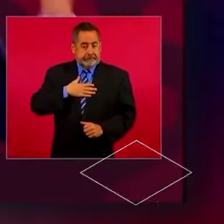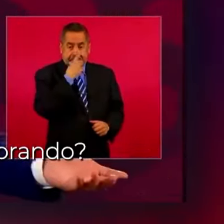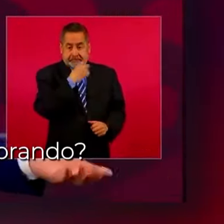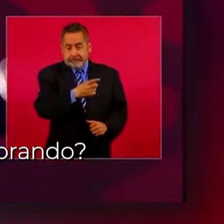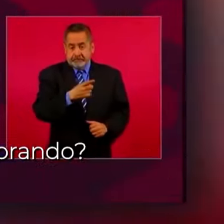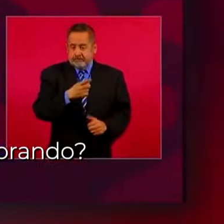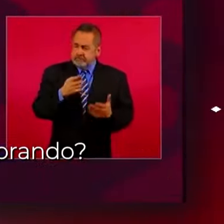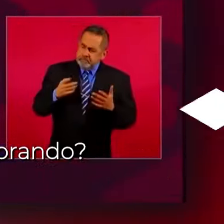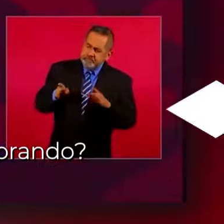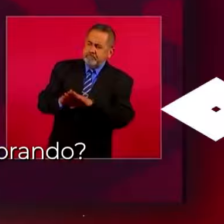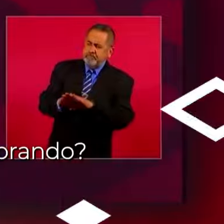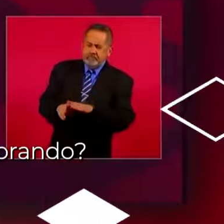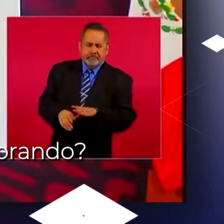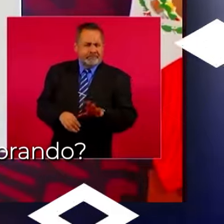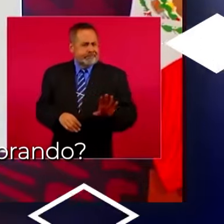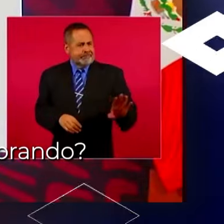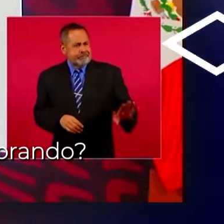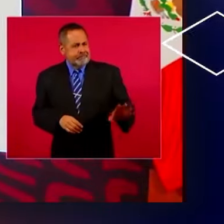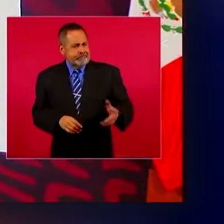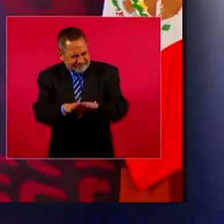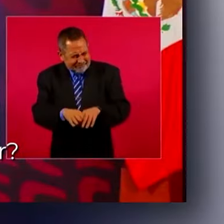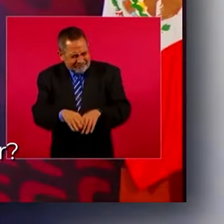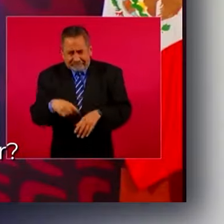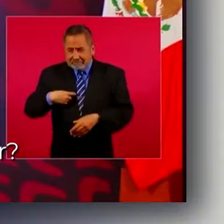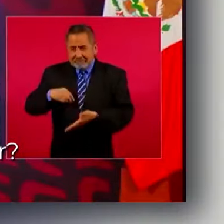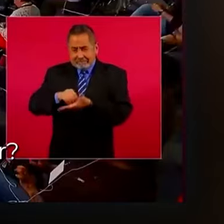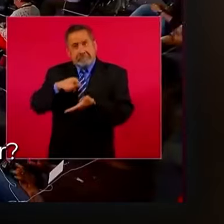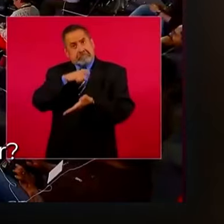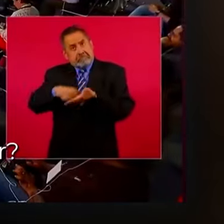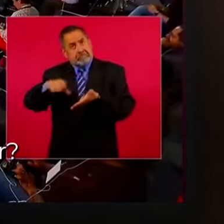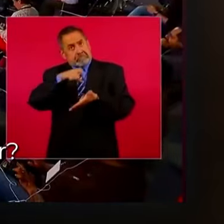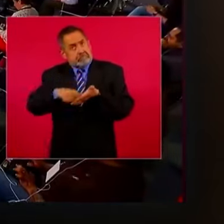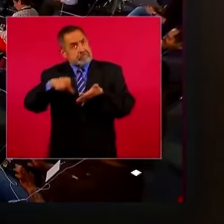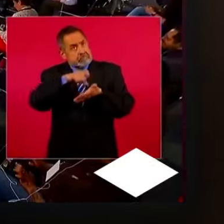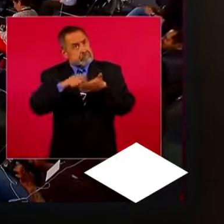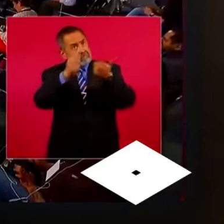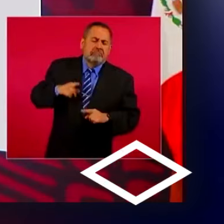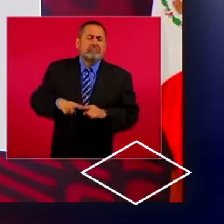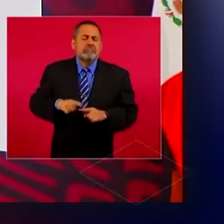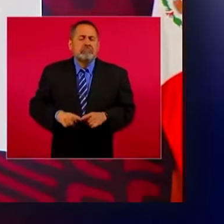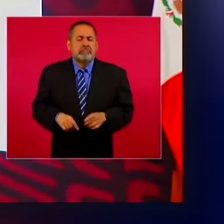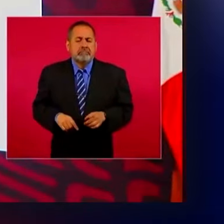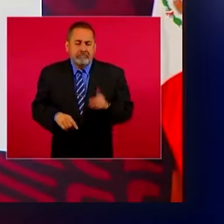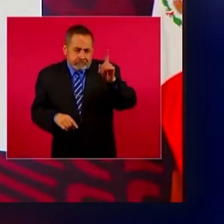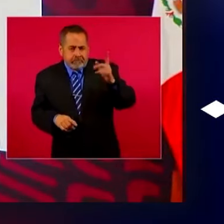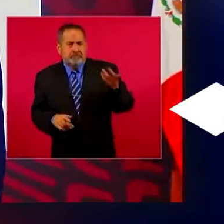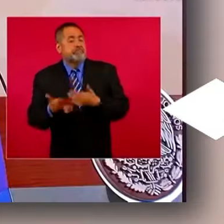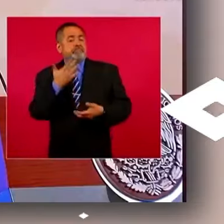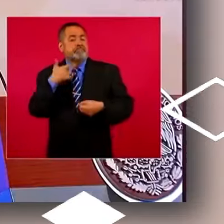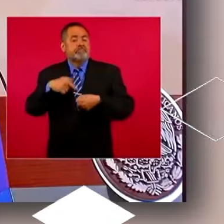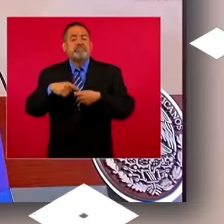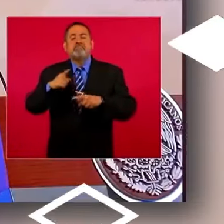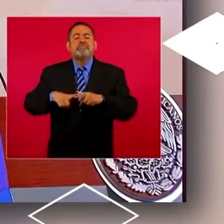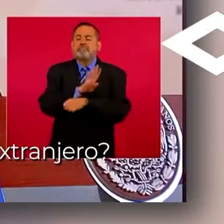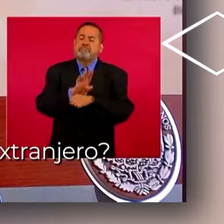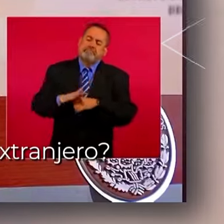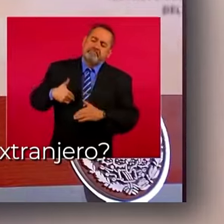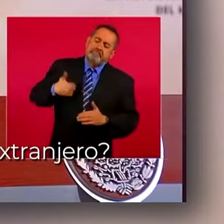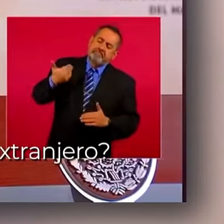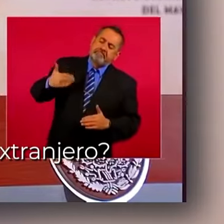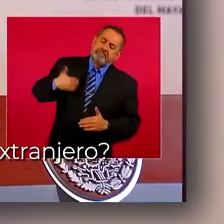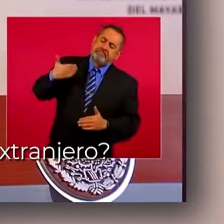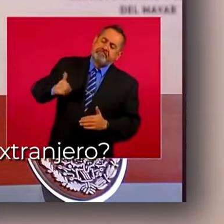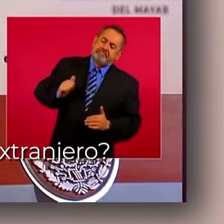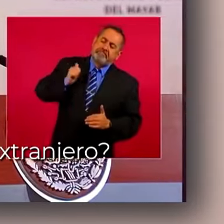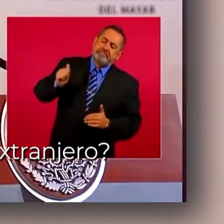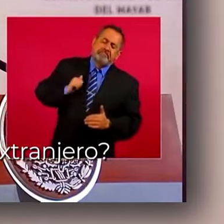cerrar, entonces vamos a seguir comprando, ¿y a quién vamos a beneficiar? ¿Quiénes se benefician con la